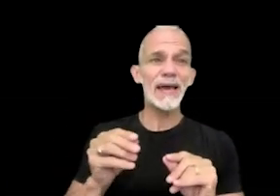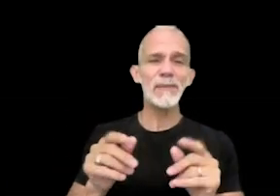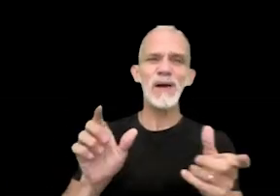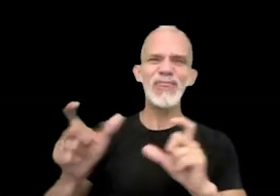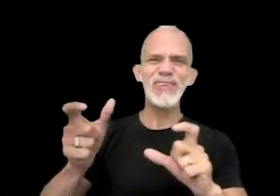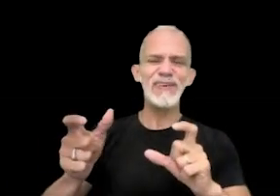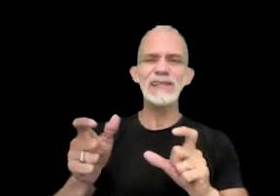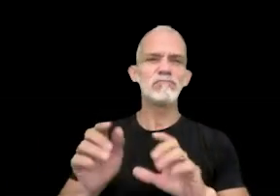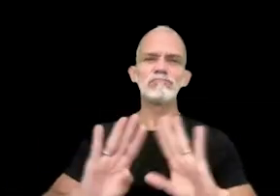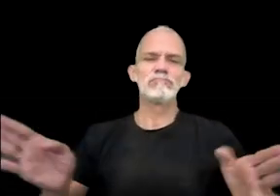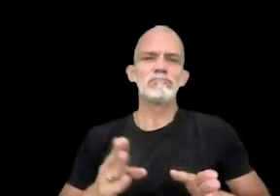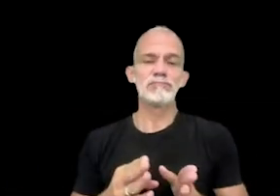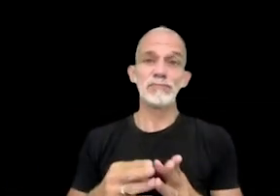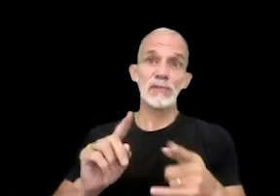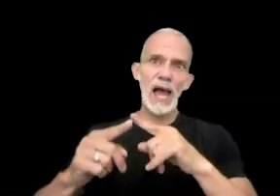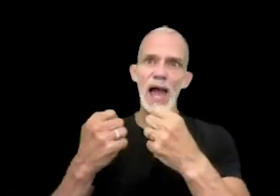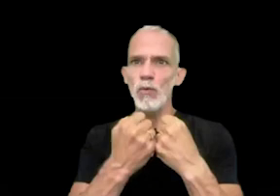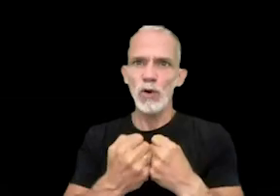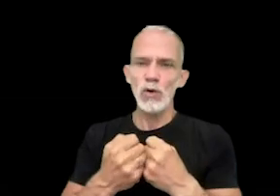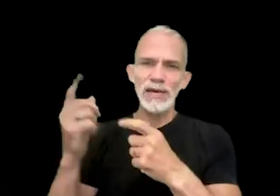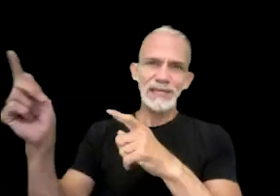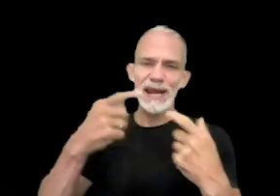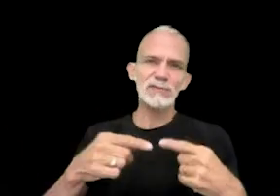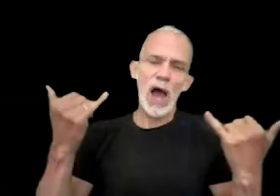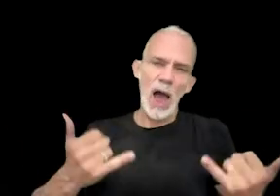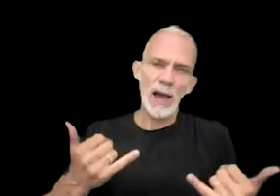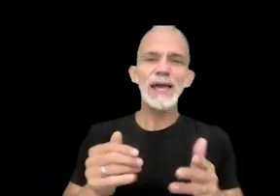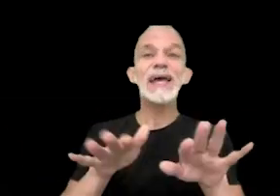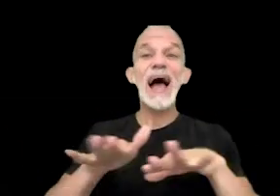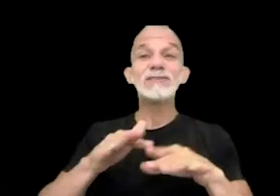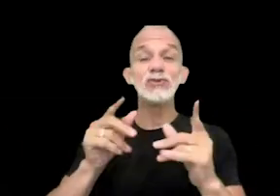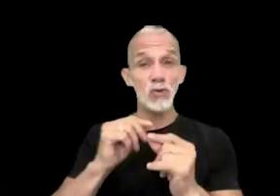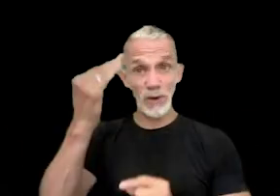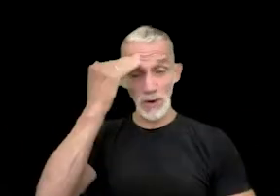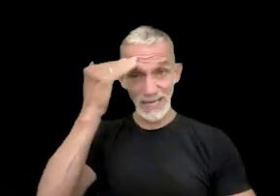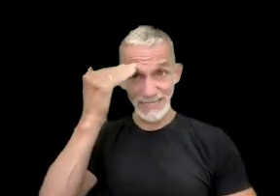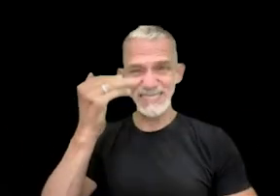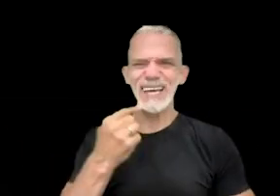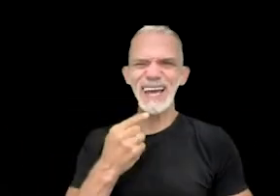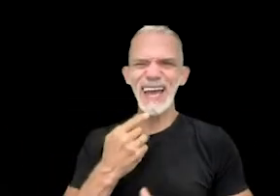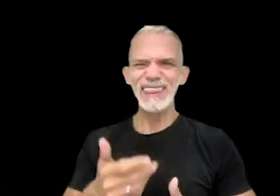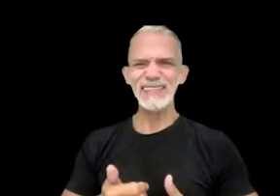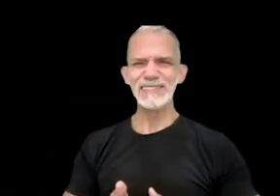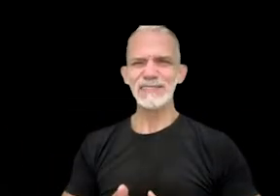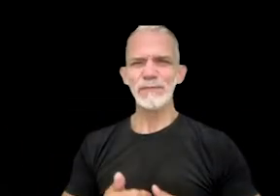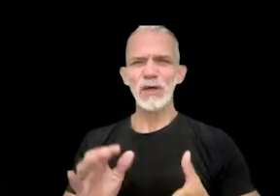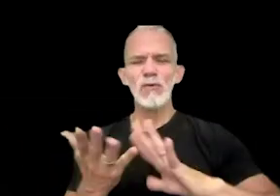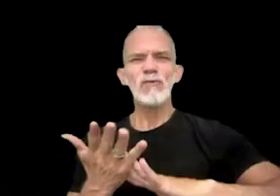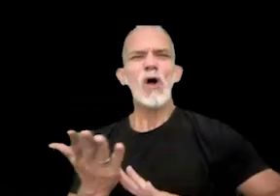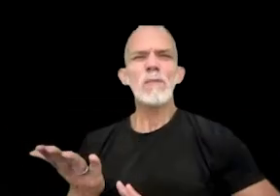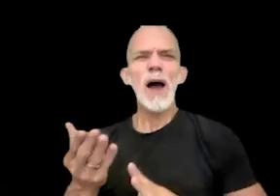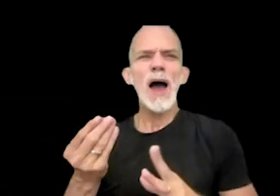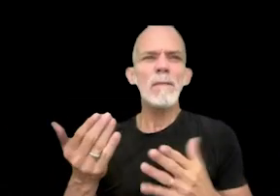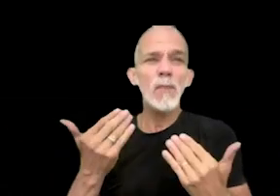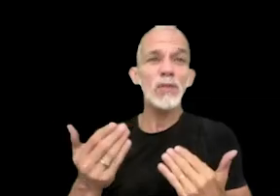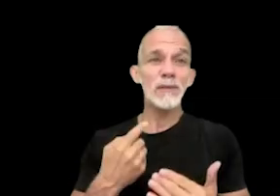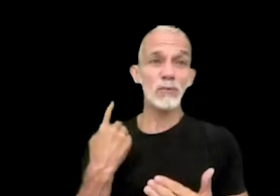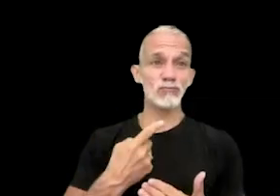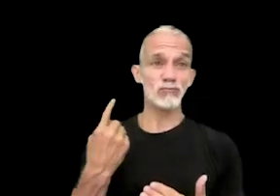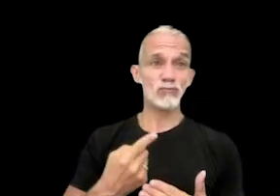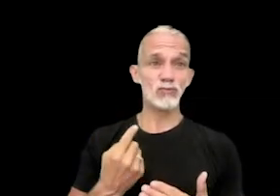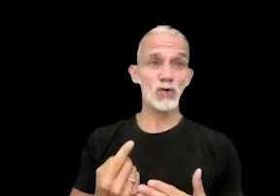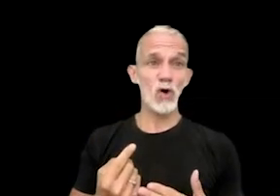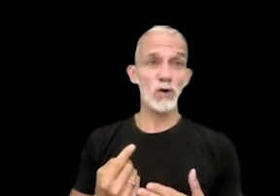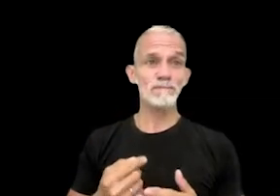brecha que tienen los tratados internacionales. Y la acción 15 nos va a venir a decir de qué manera yo puedo